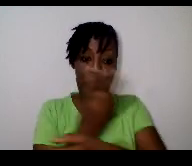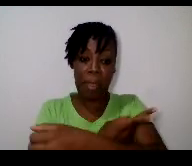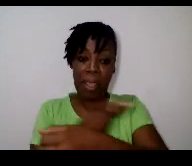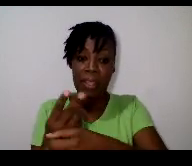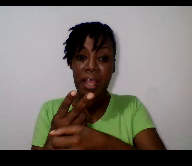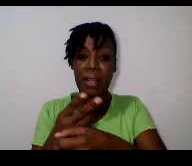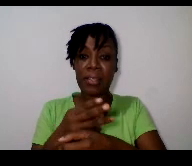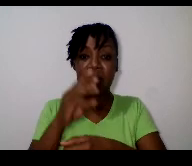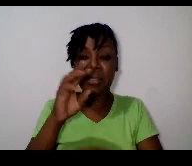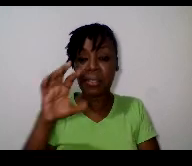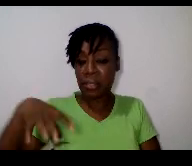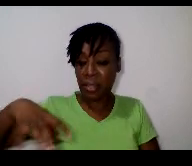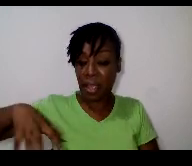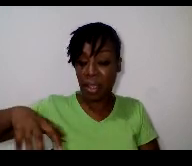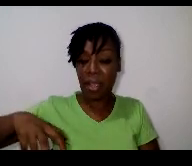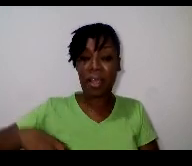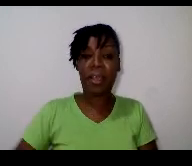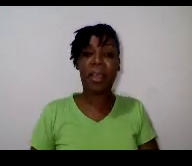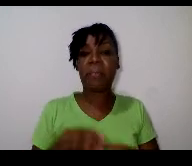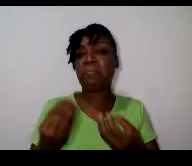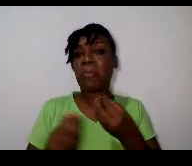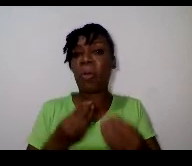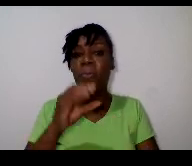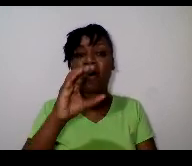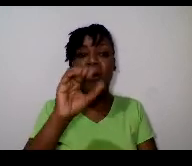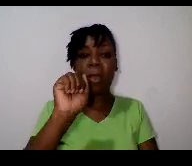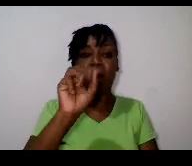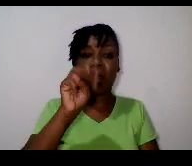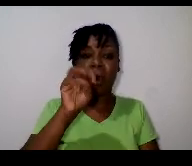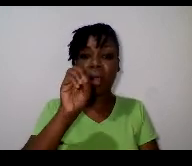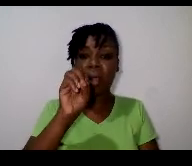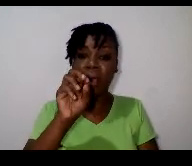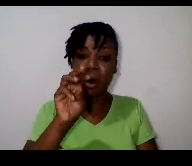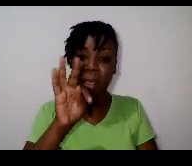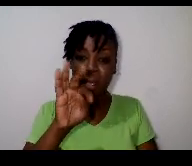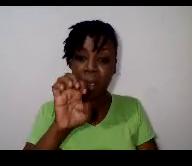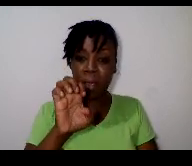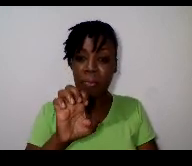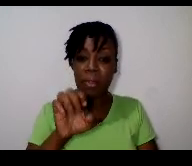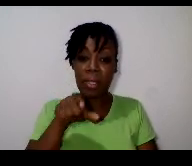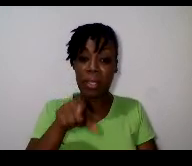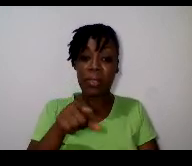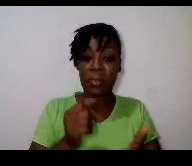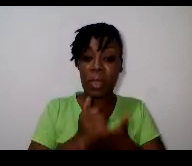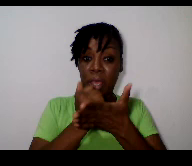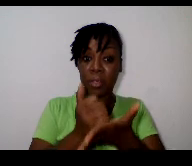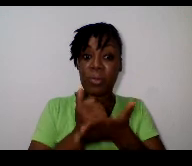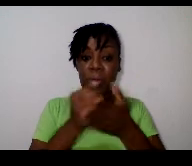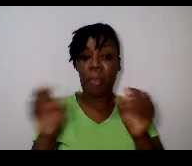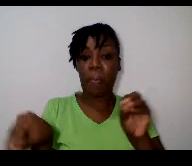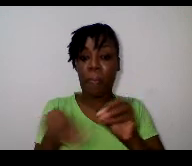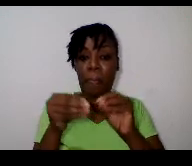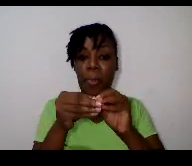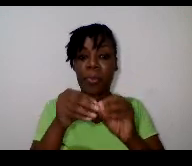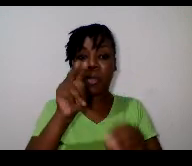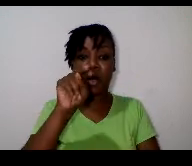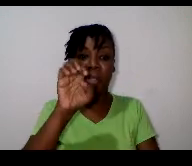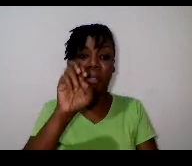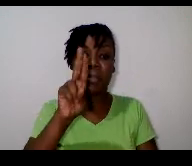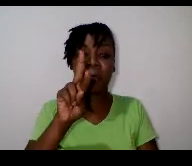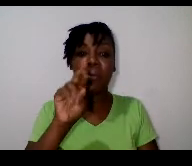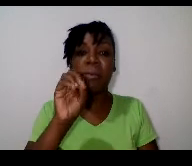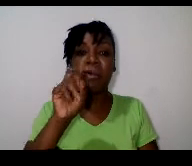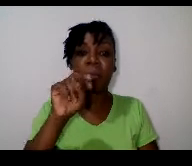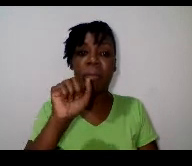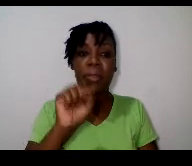la zanahoria, no, son antioxidantes. Eso significa que ayuda a que las neuronas no se oxiden y que funcionen correctamente.